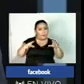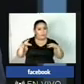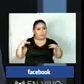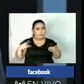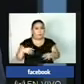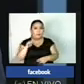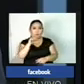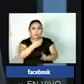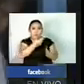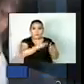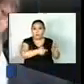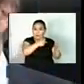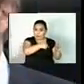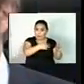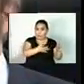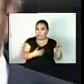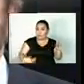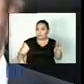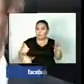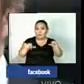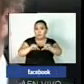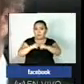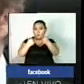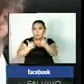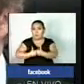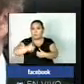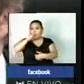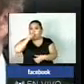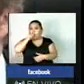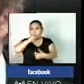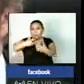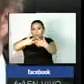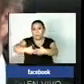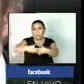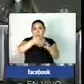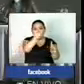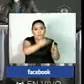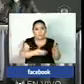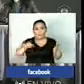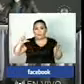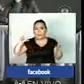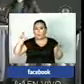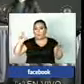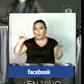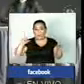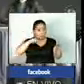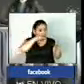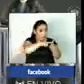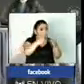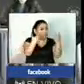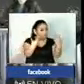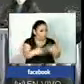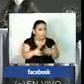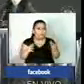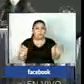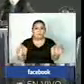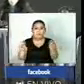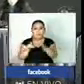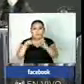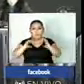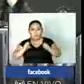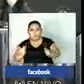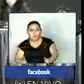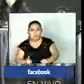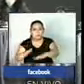las declaraciones del actual presidente de la Asociación Nacional de la Empresa Privada Luis Cardenal tras reunirse con el gobierno y anunciar el plan de